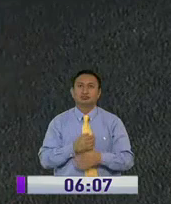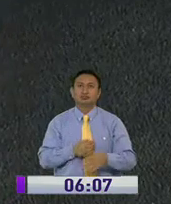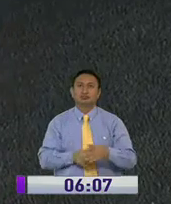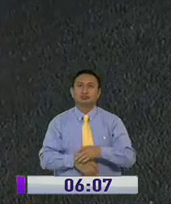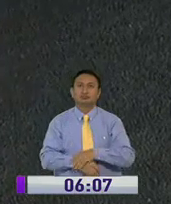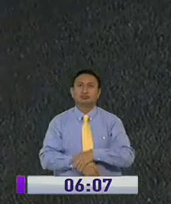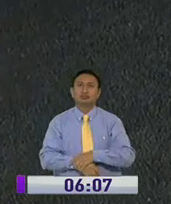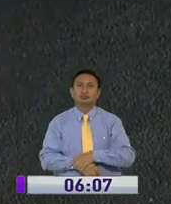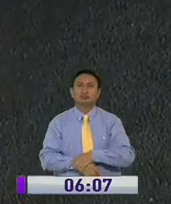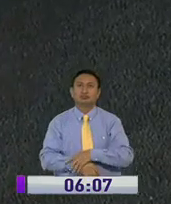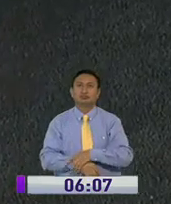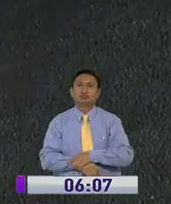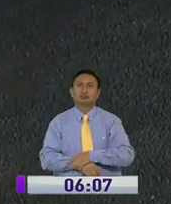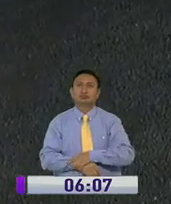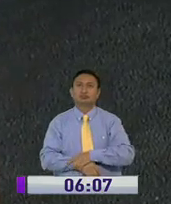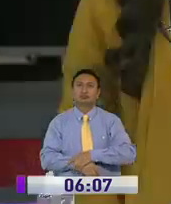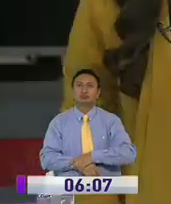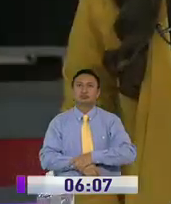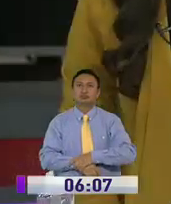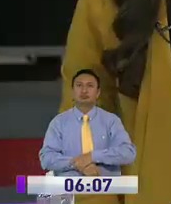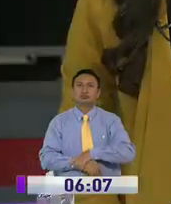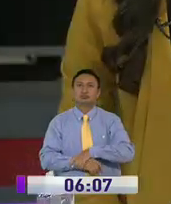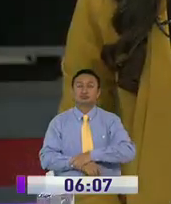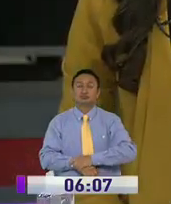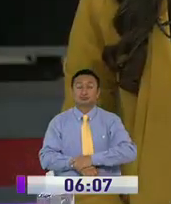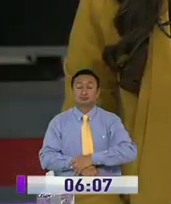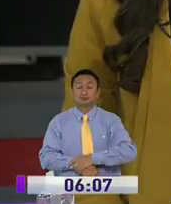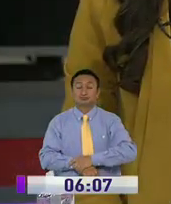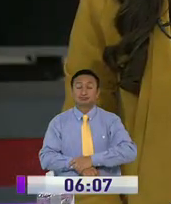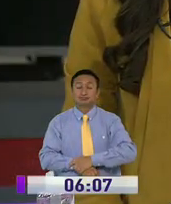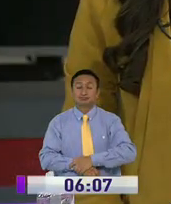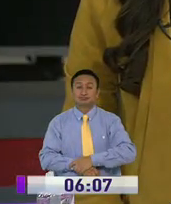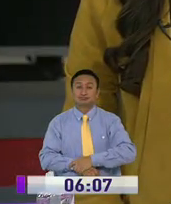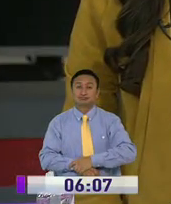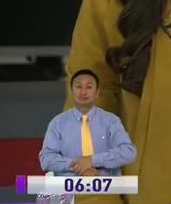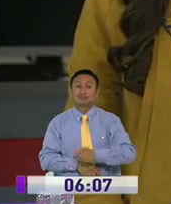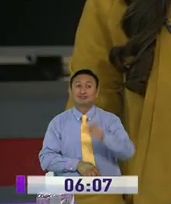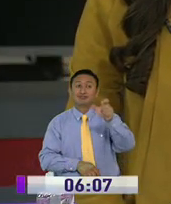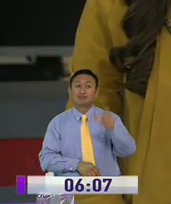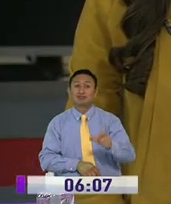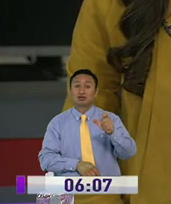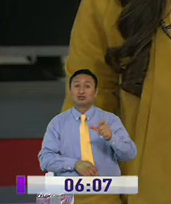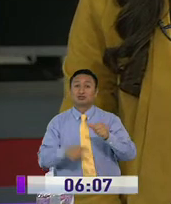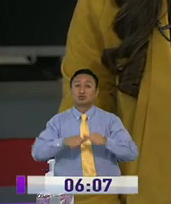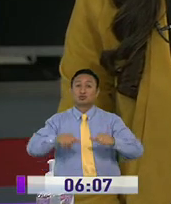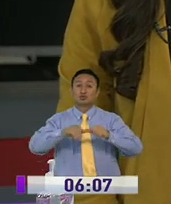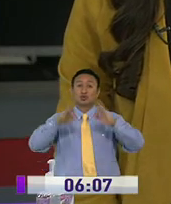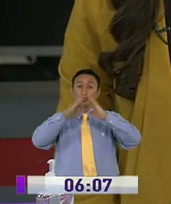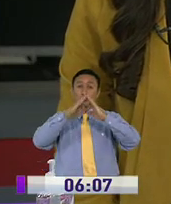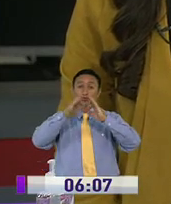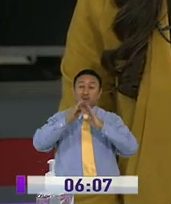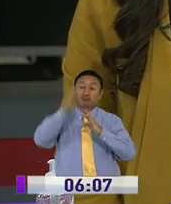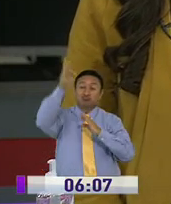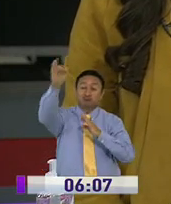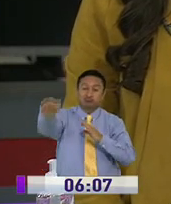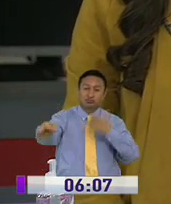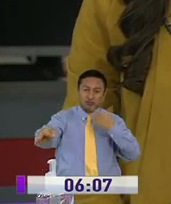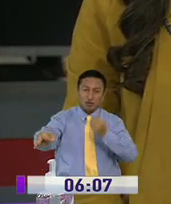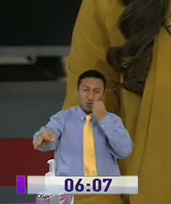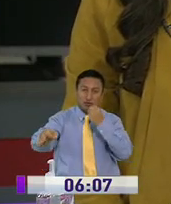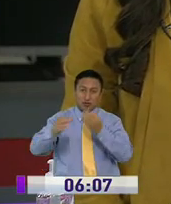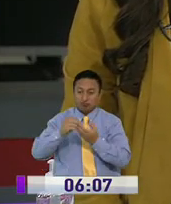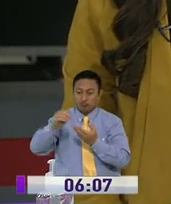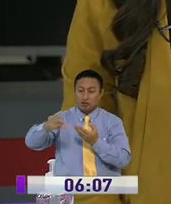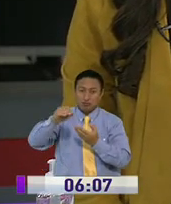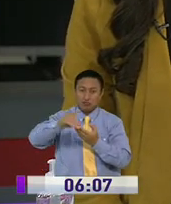Informó José Morales. Y personas vulnerables de los sectores rurales de Tumbaco recibieron los kits de alimentación